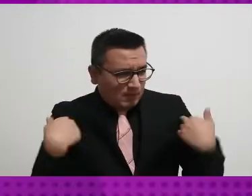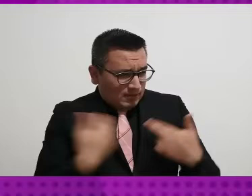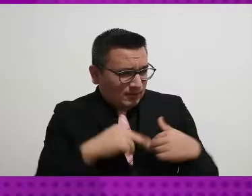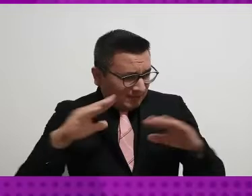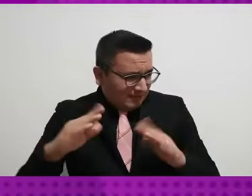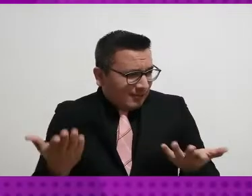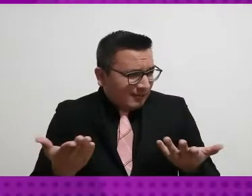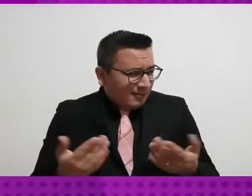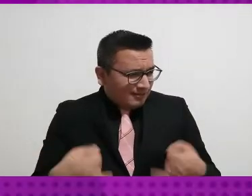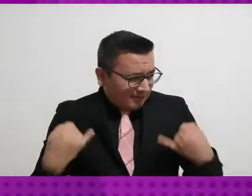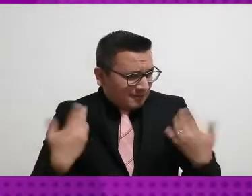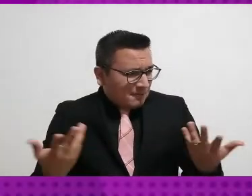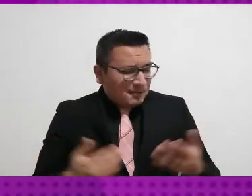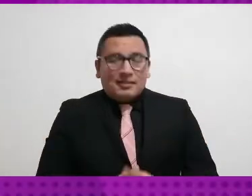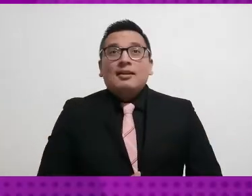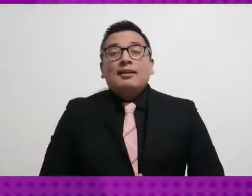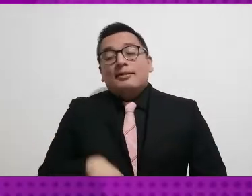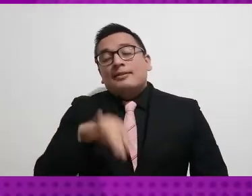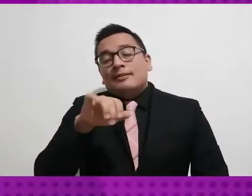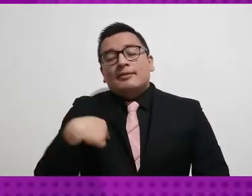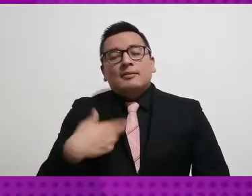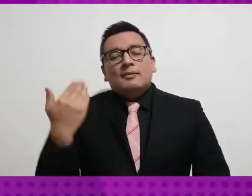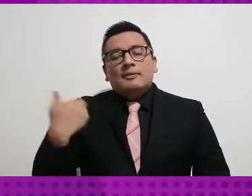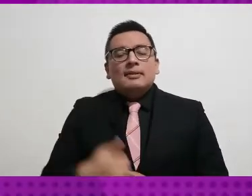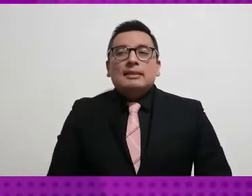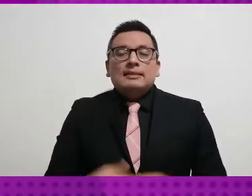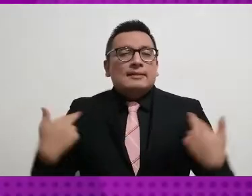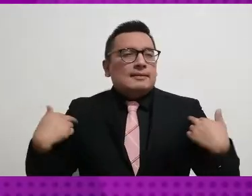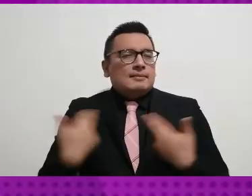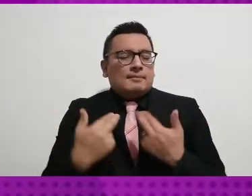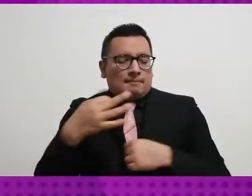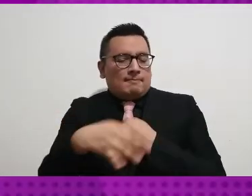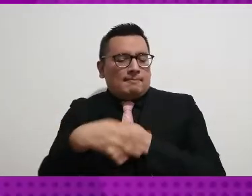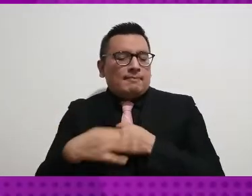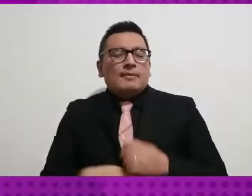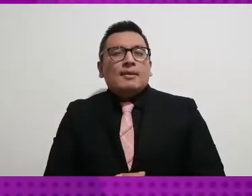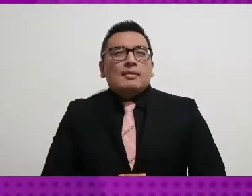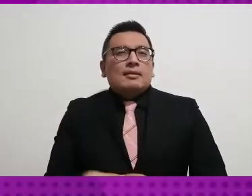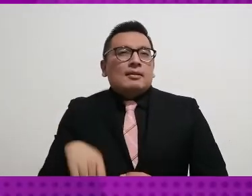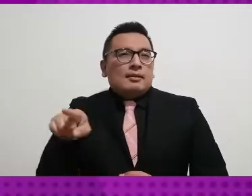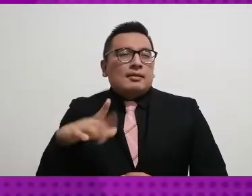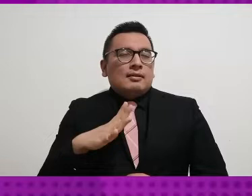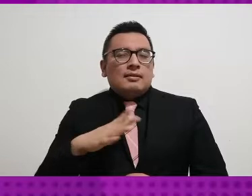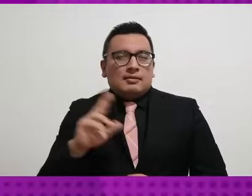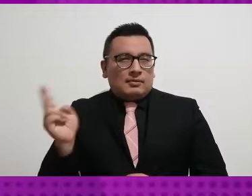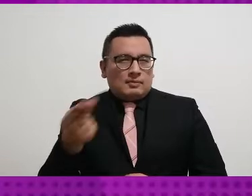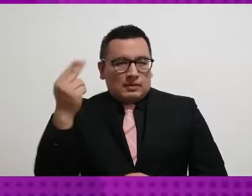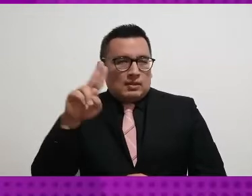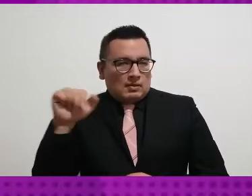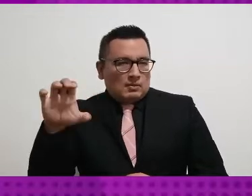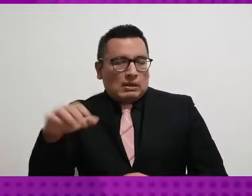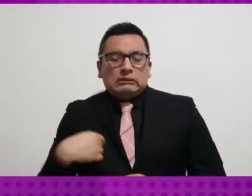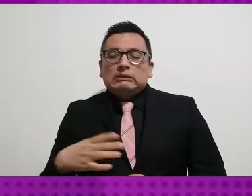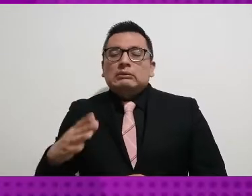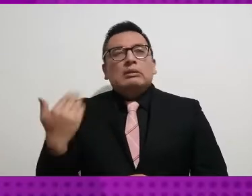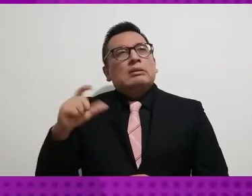docente. Empezó también muy joven ahí. Sí, ahí me integré como maestro sustituto, bueno, en la Facultad de